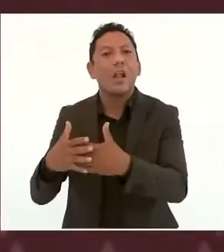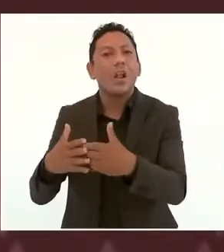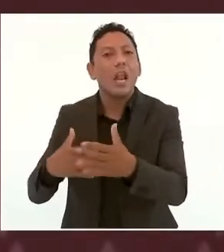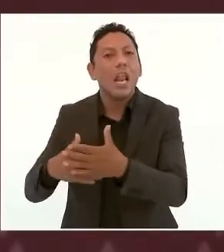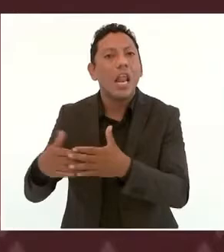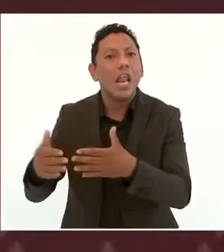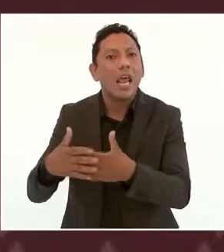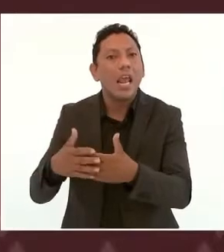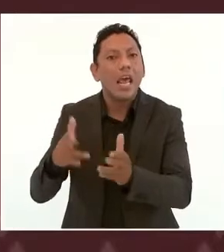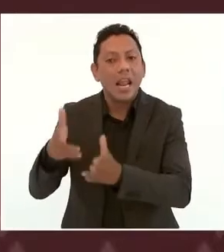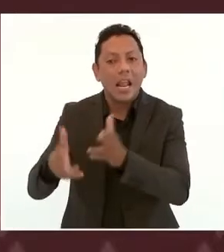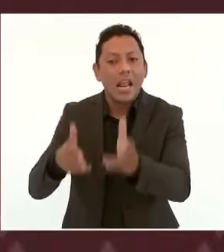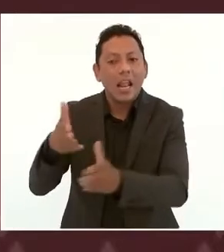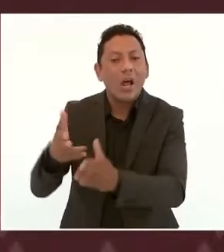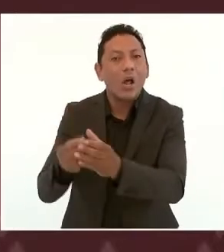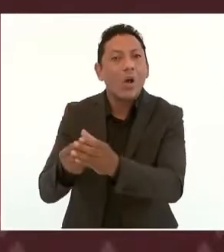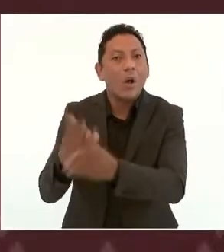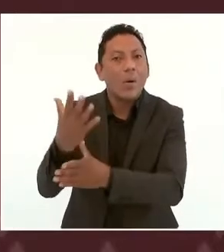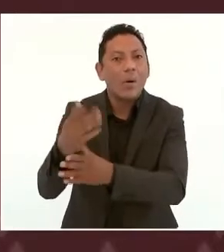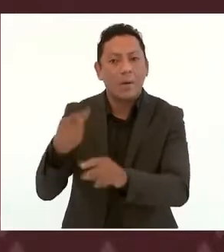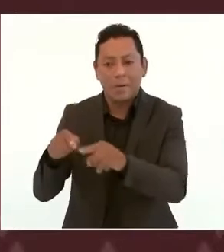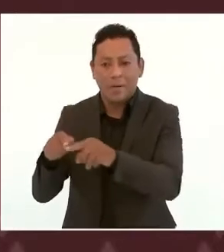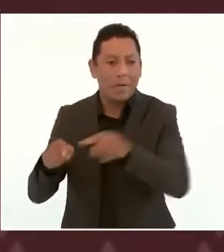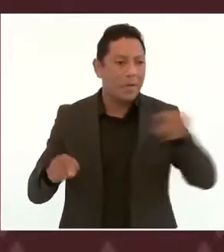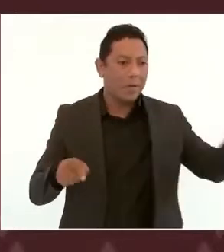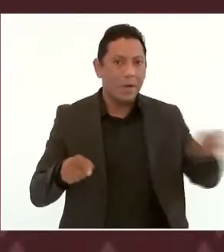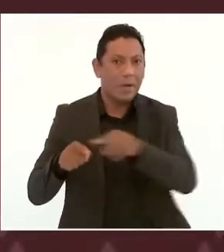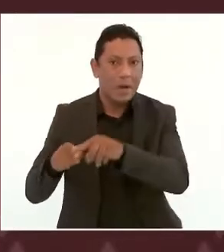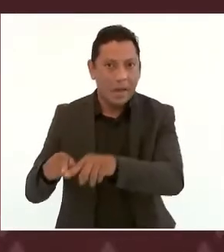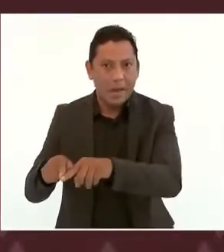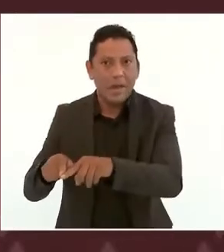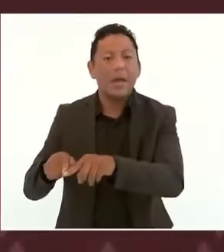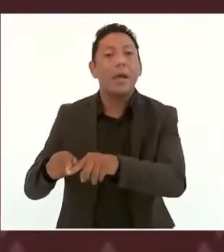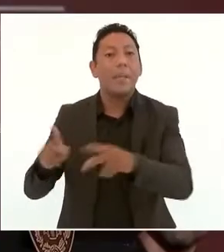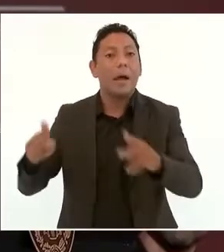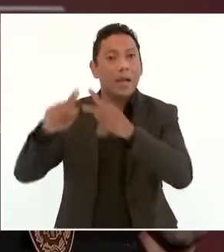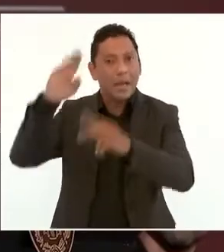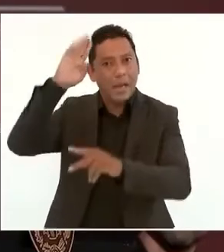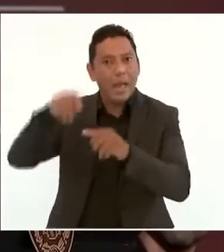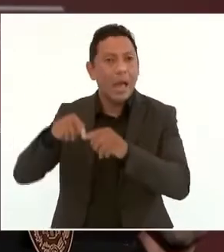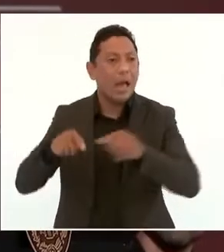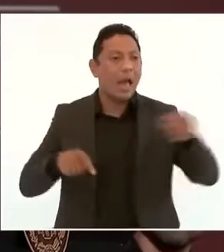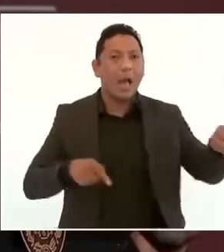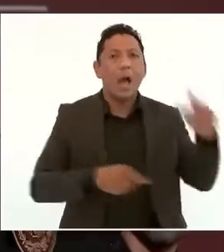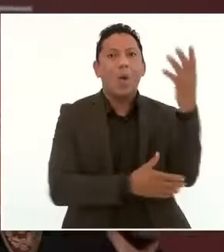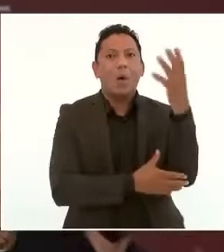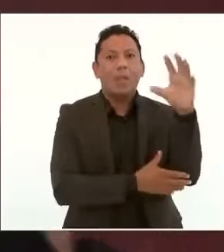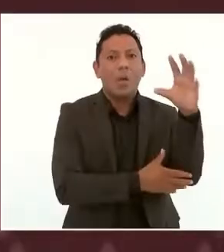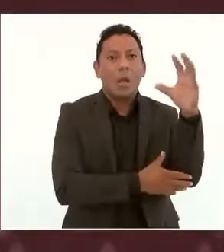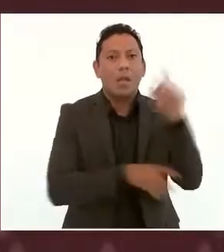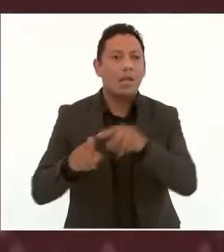las líneas férreas de Palenque a Coatzacoalcos, y ese